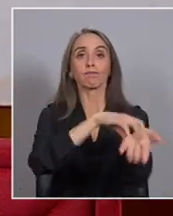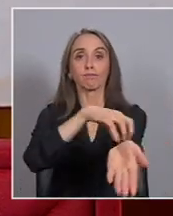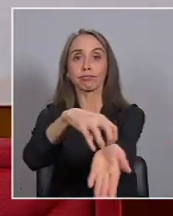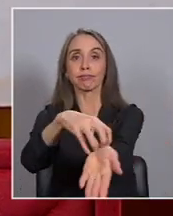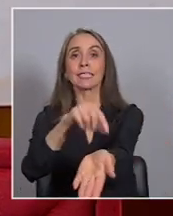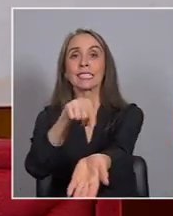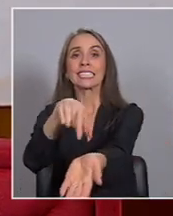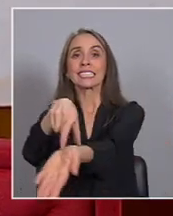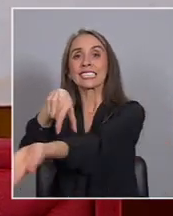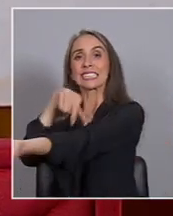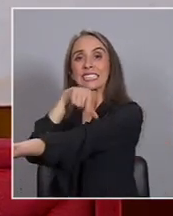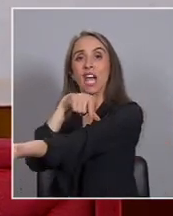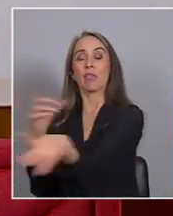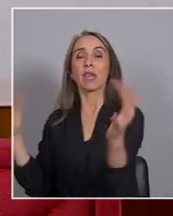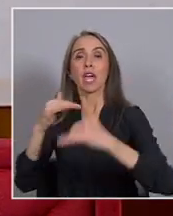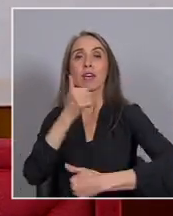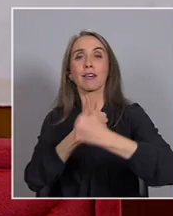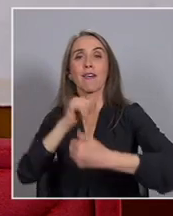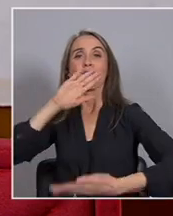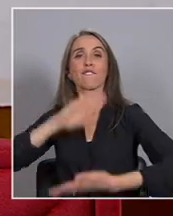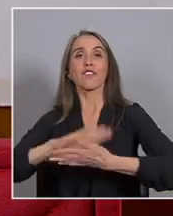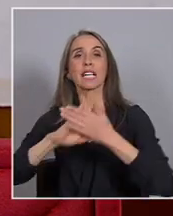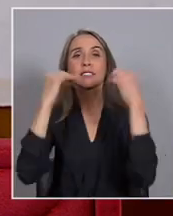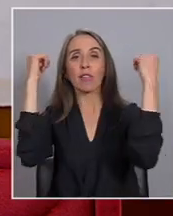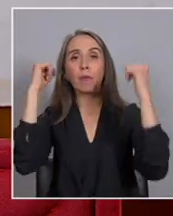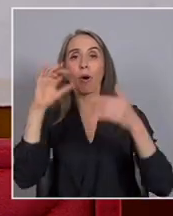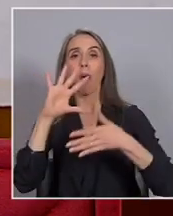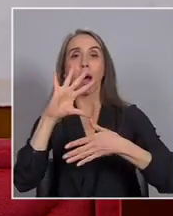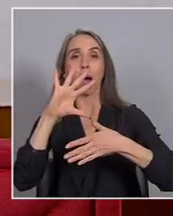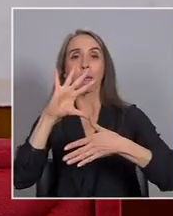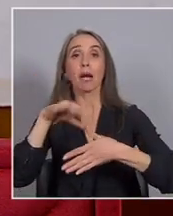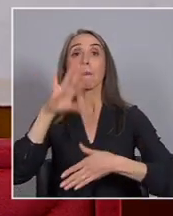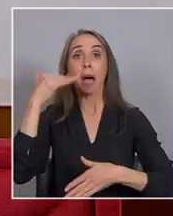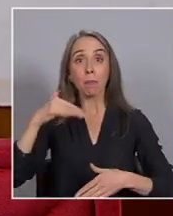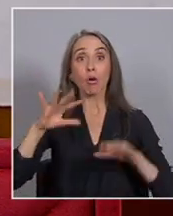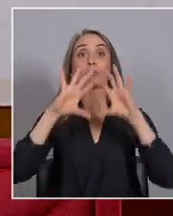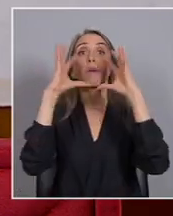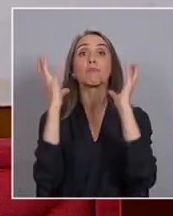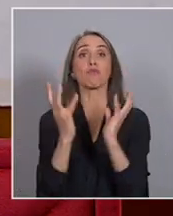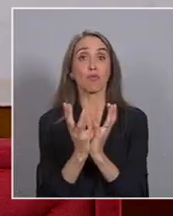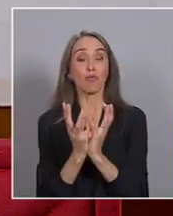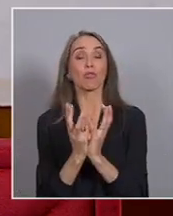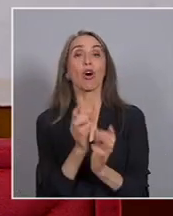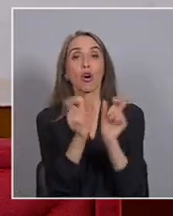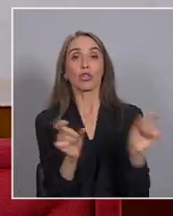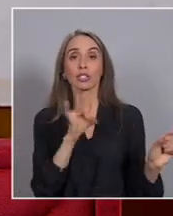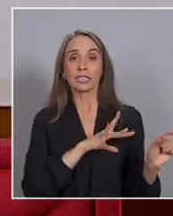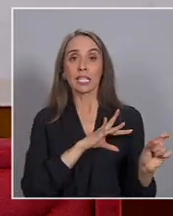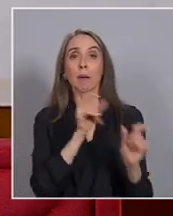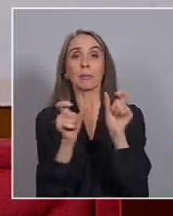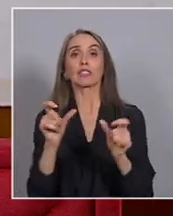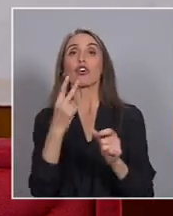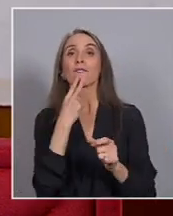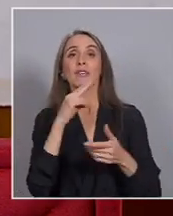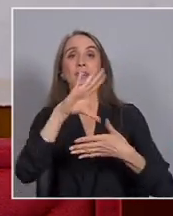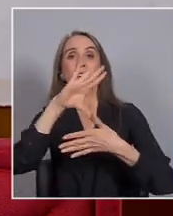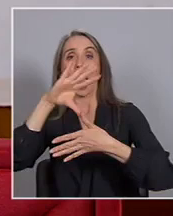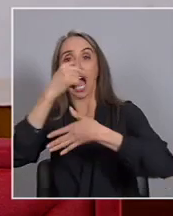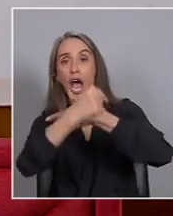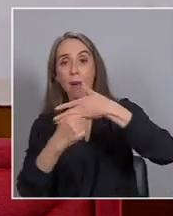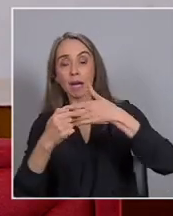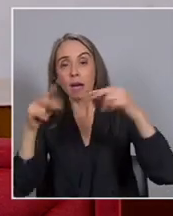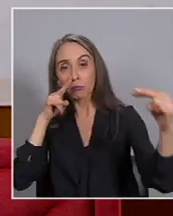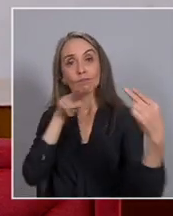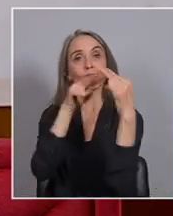que serán sede de la gran fiesta deportiva del continente y una de las más relevantes del mundo, en donde chilenos y americanos podremos volver a mirarnos